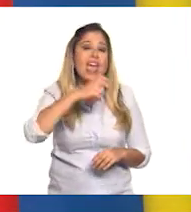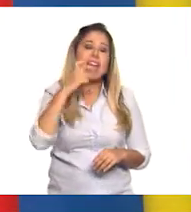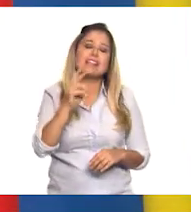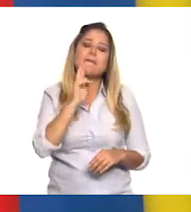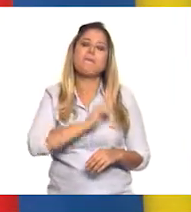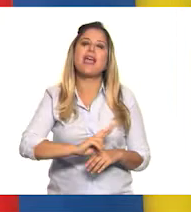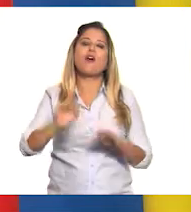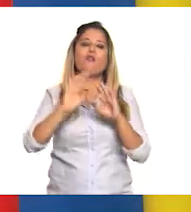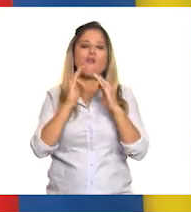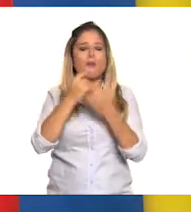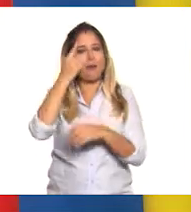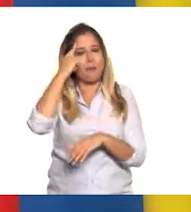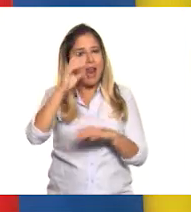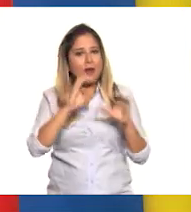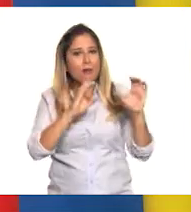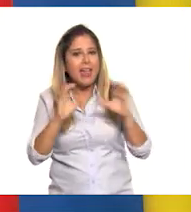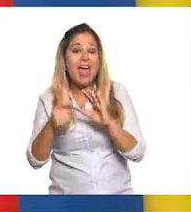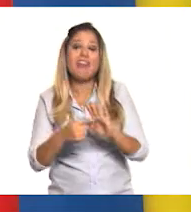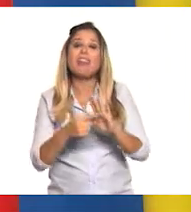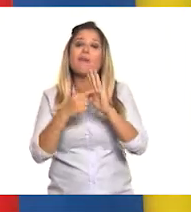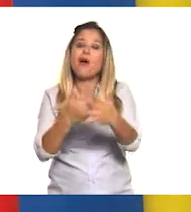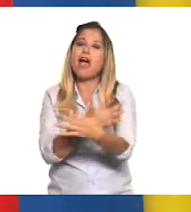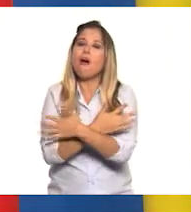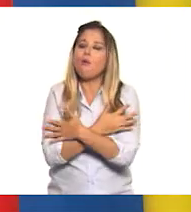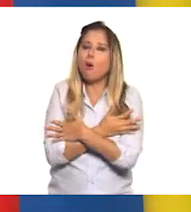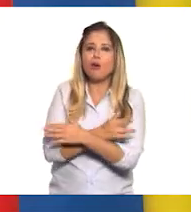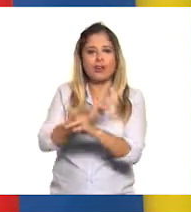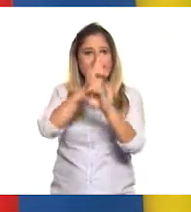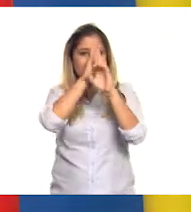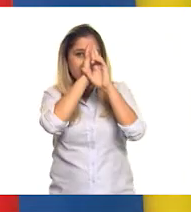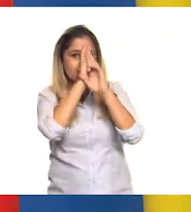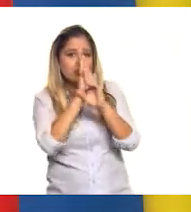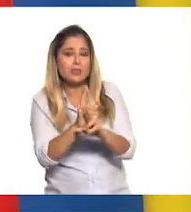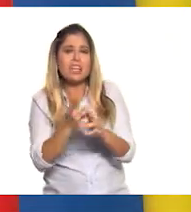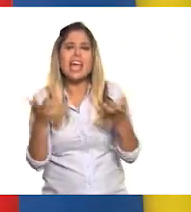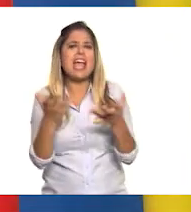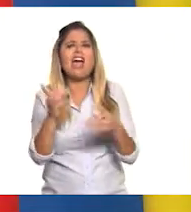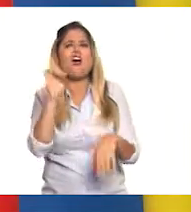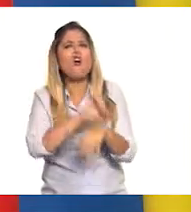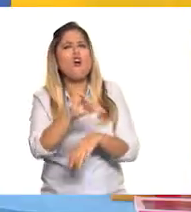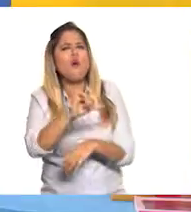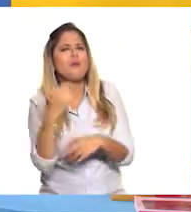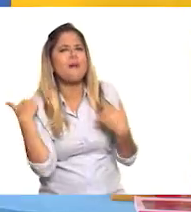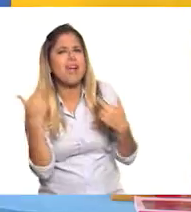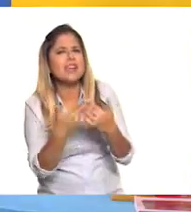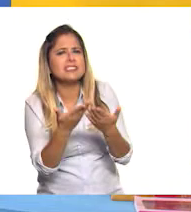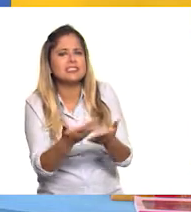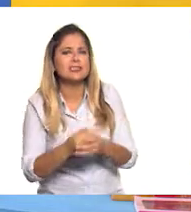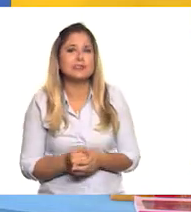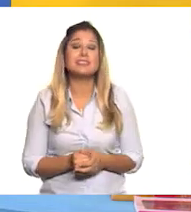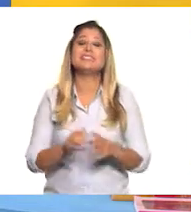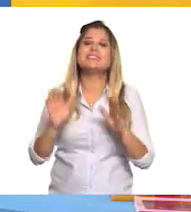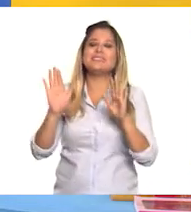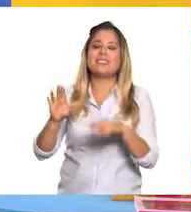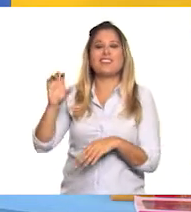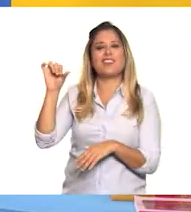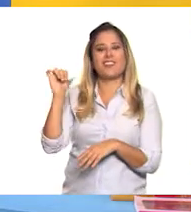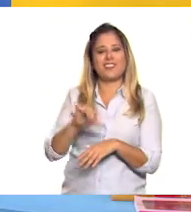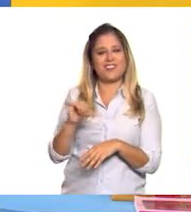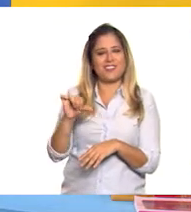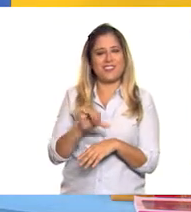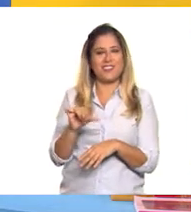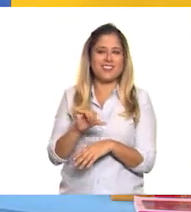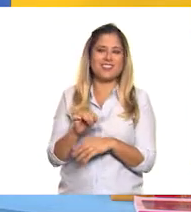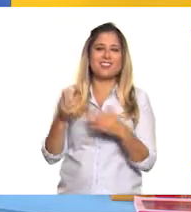mejor forma de demostrar nuestro amor y respeto. ¿Y qué haremos el día de hoy, maestro? Muy bien, pues vamos a hacer algo que